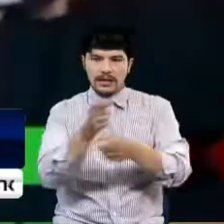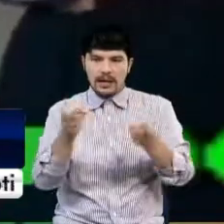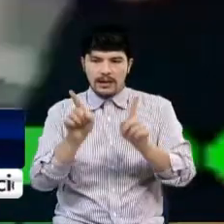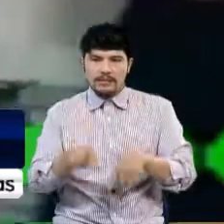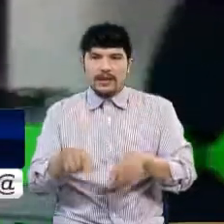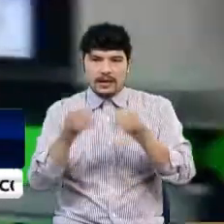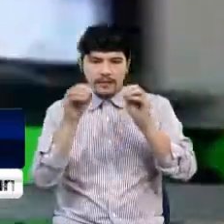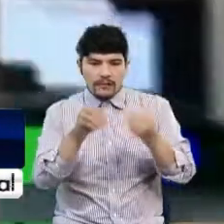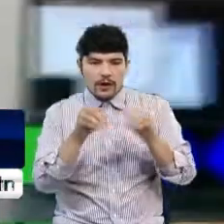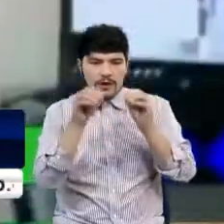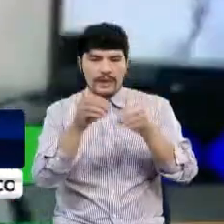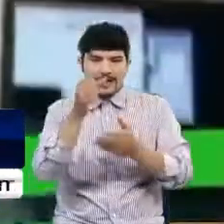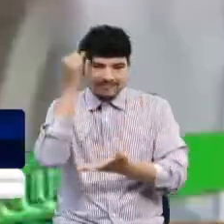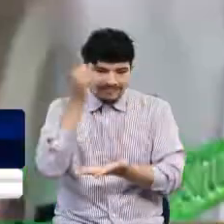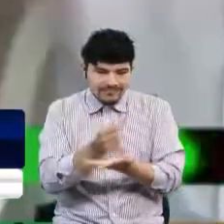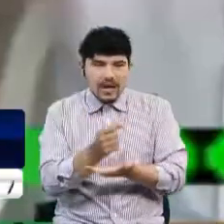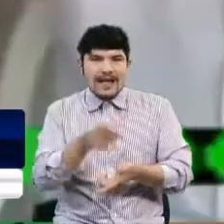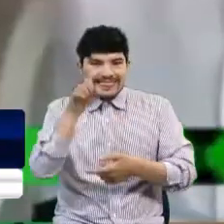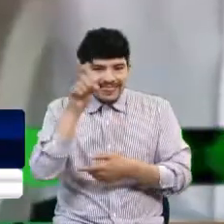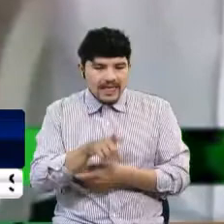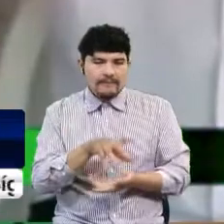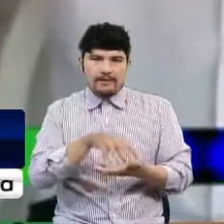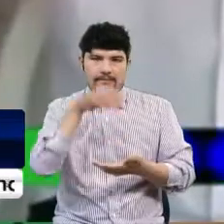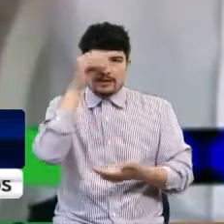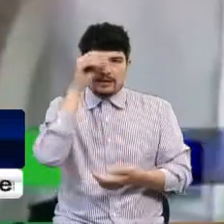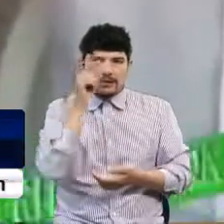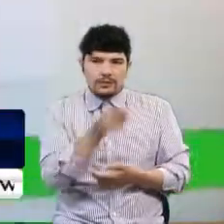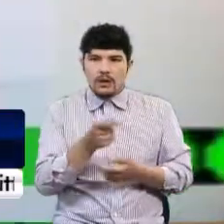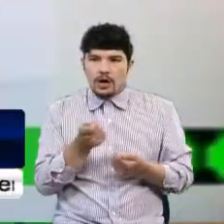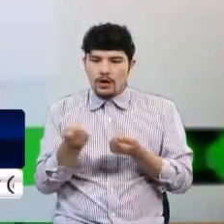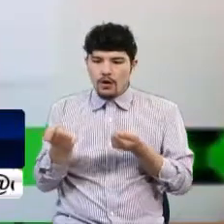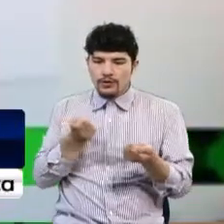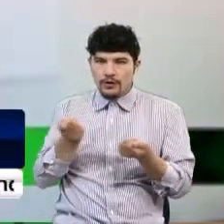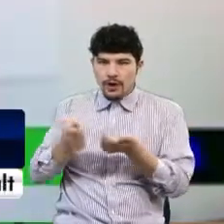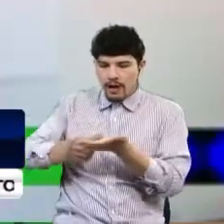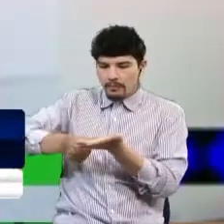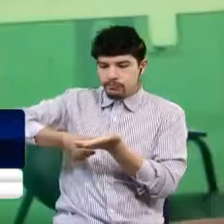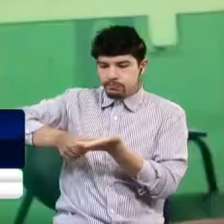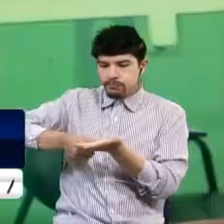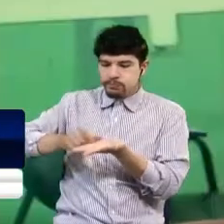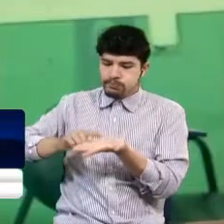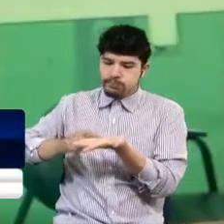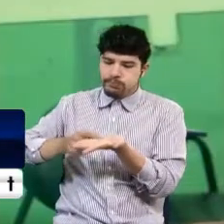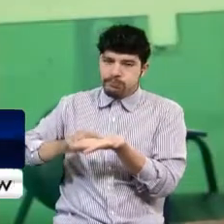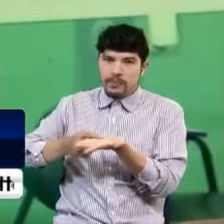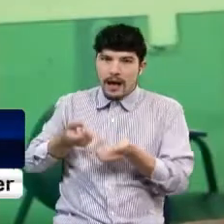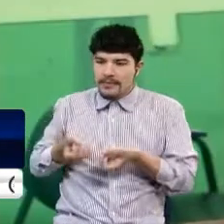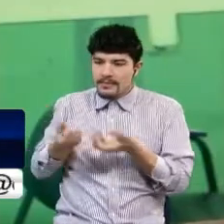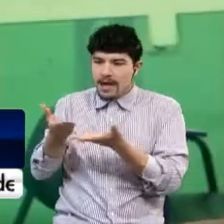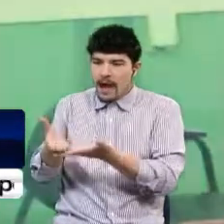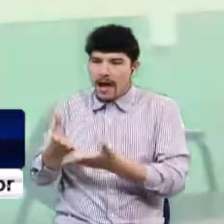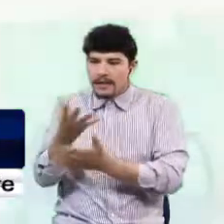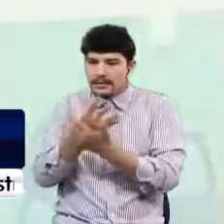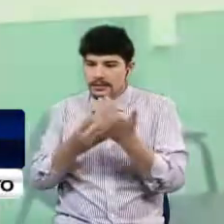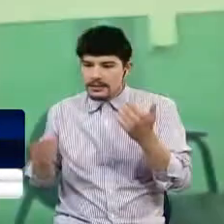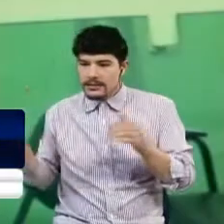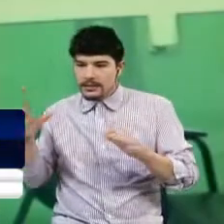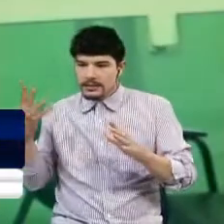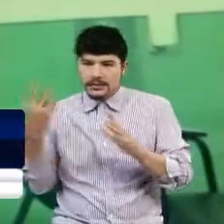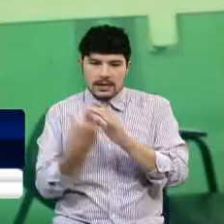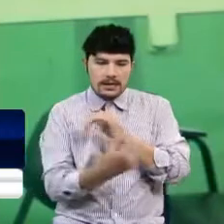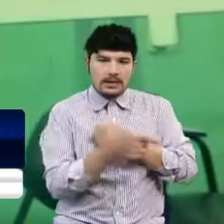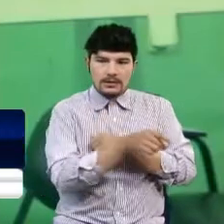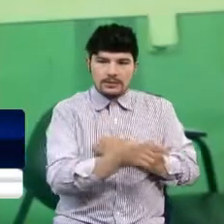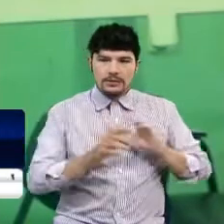obligatoria controlando con su huella dactilar la entrada y la salida del salón de clase si